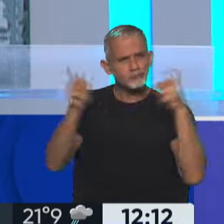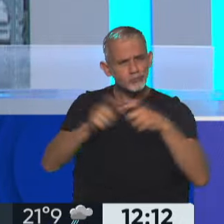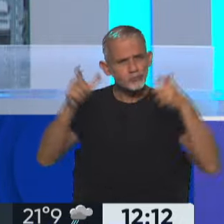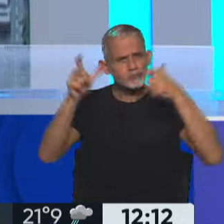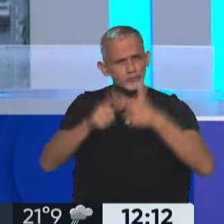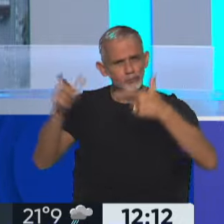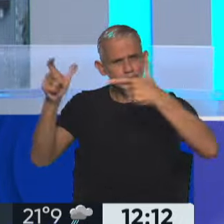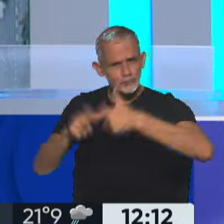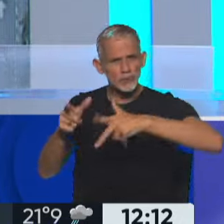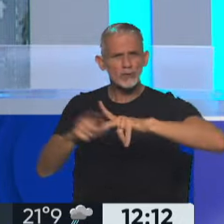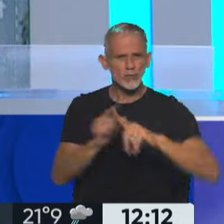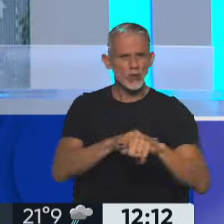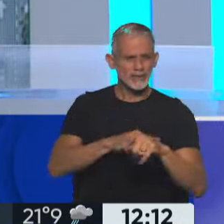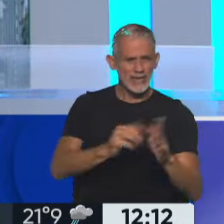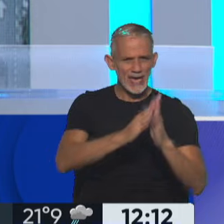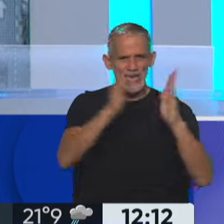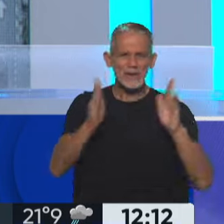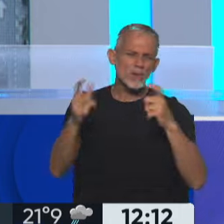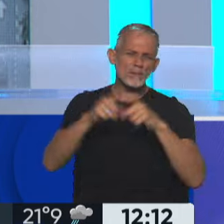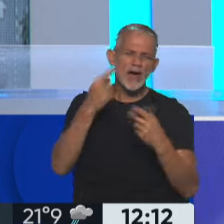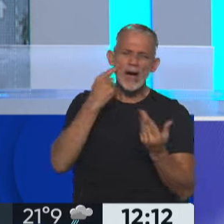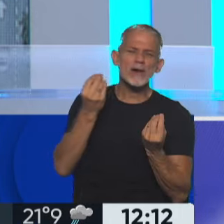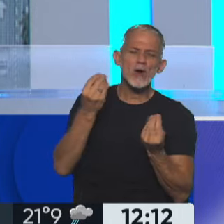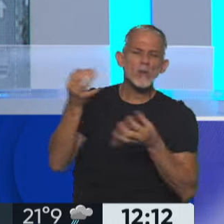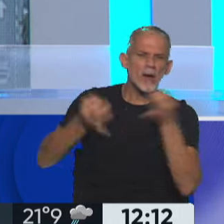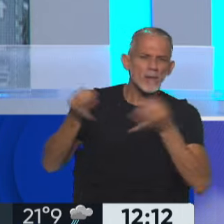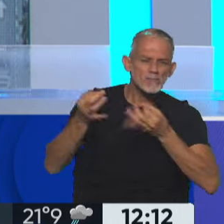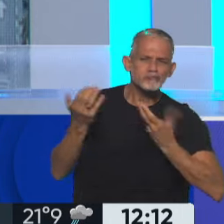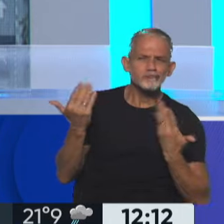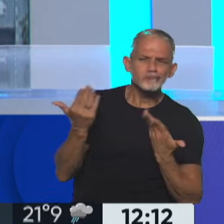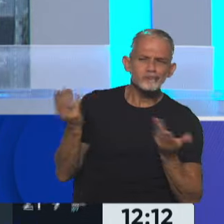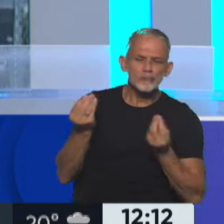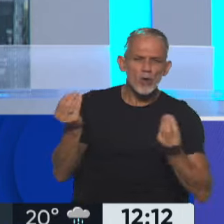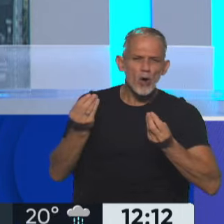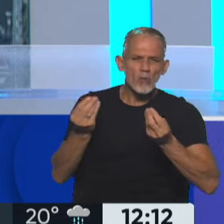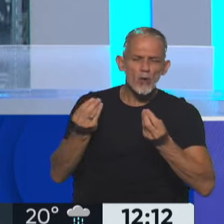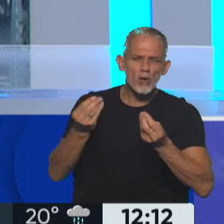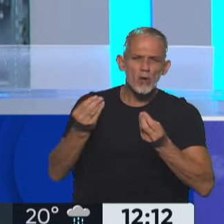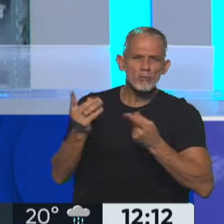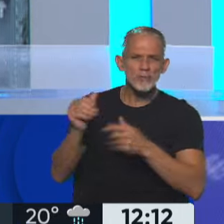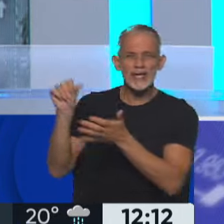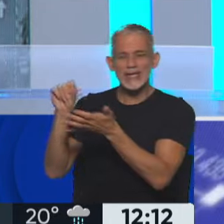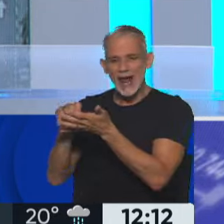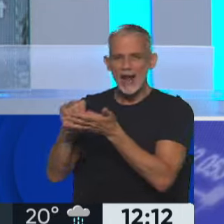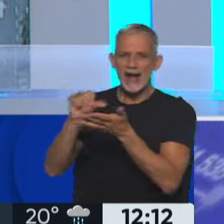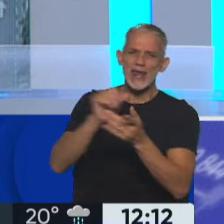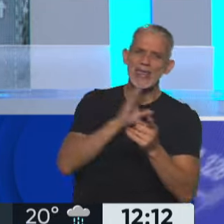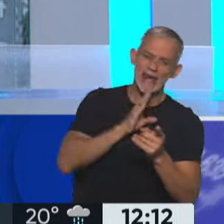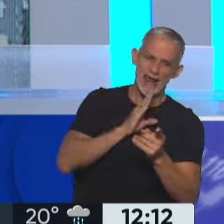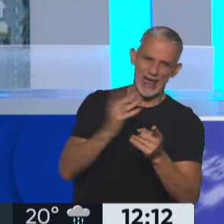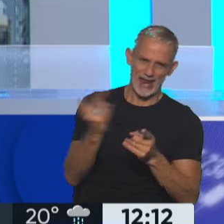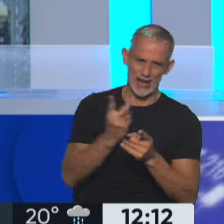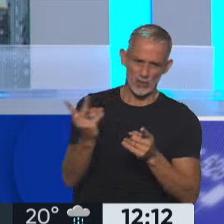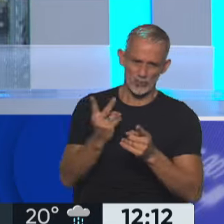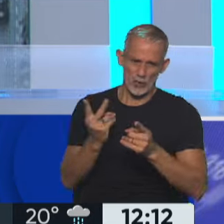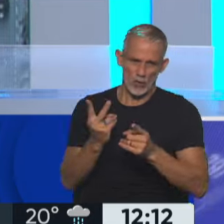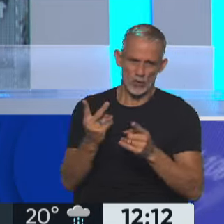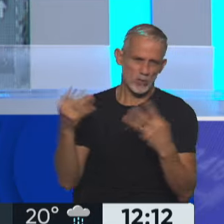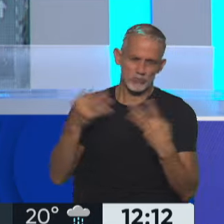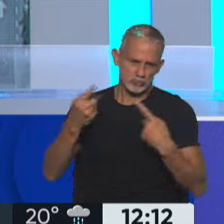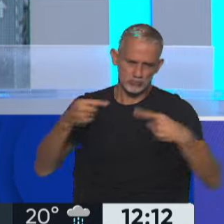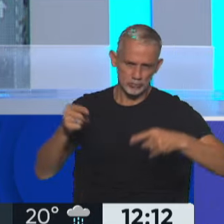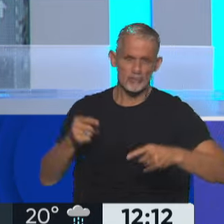reuniones periódicas para evaluar el conflicto de eh Irán e Israel el conflicto bélico el